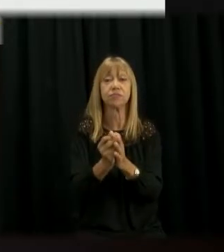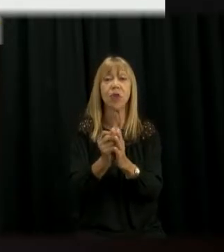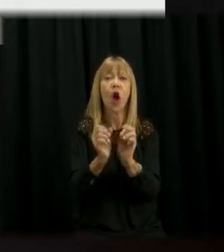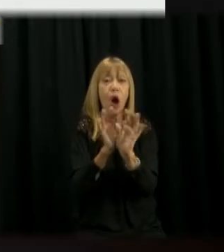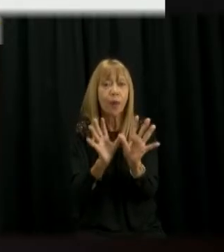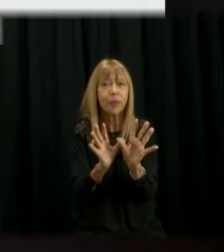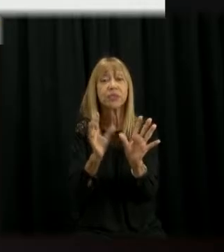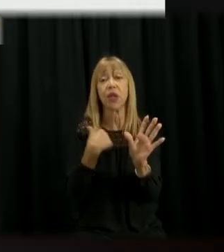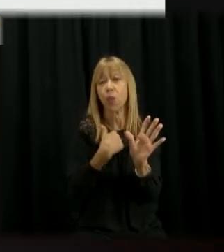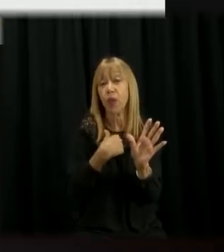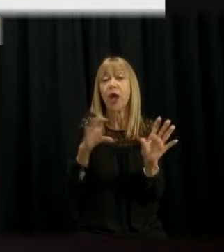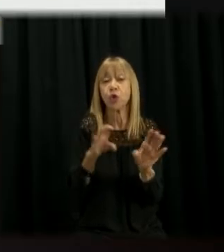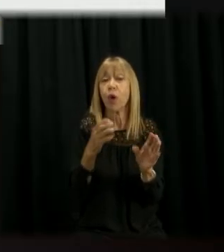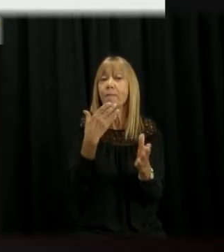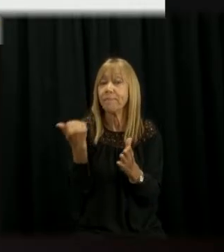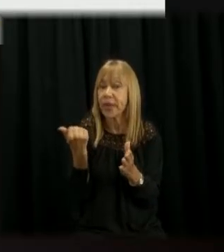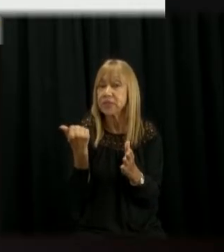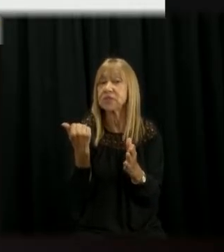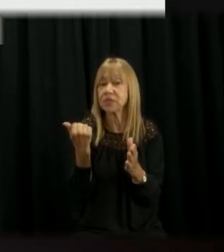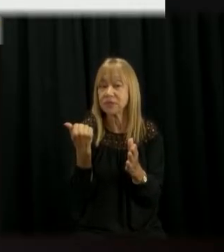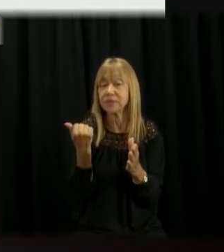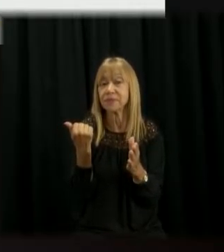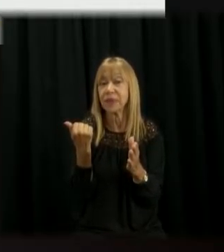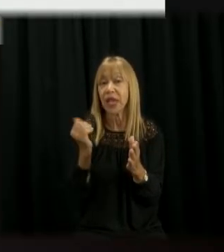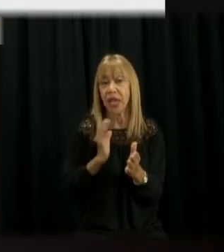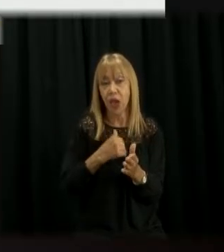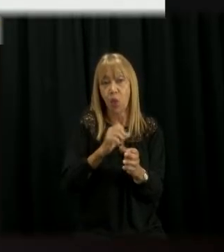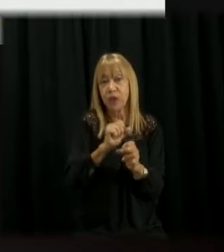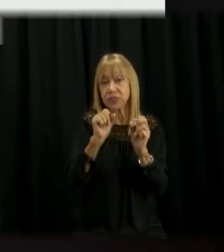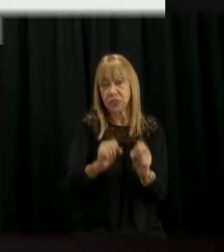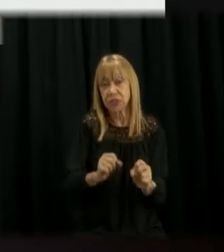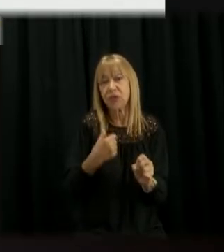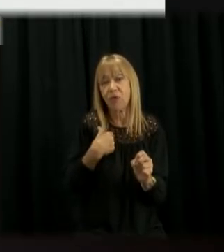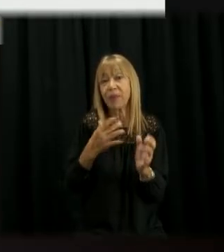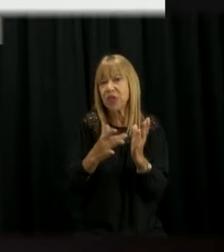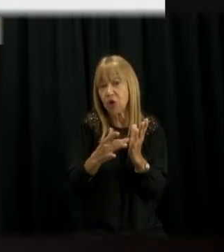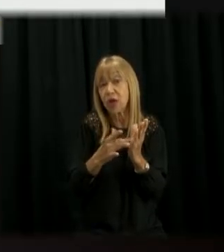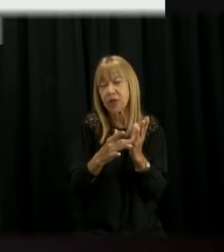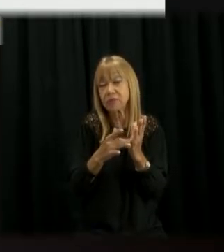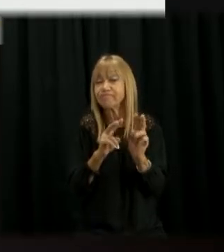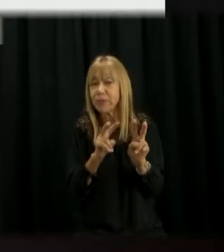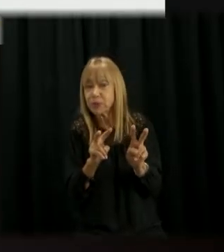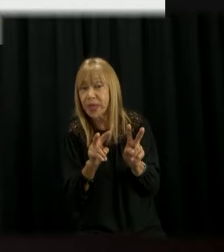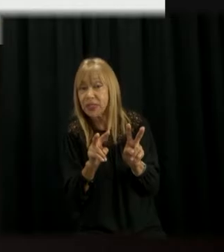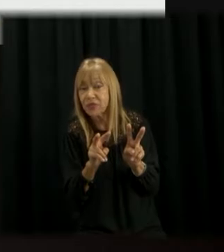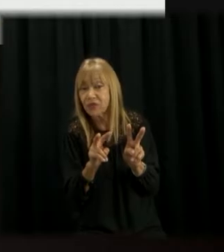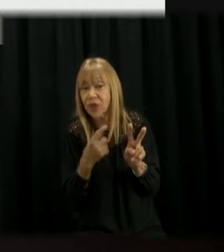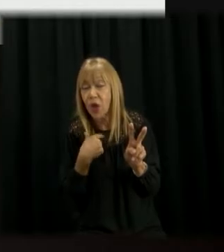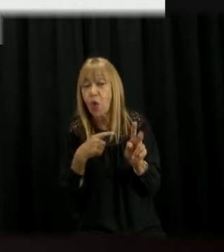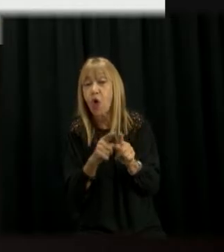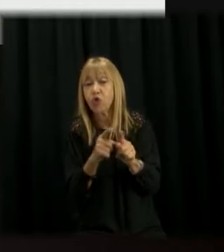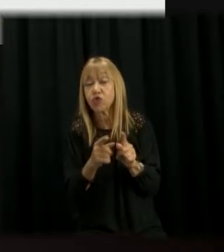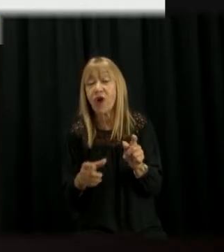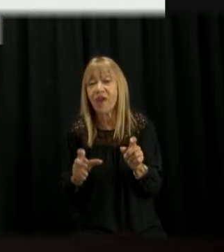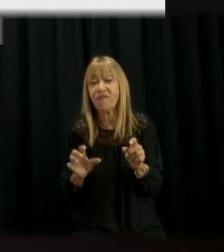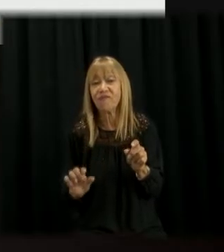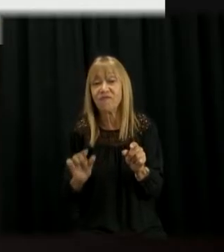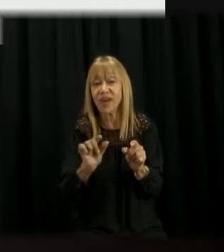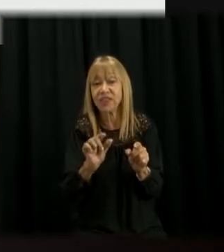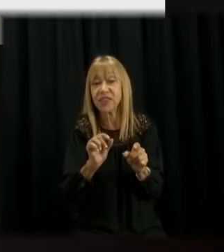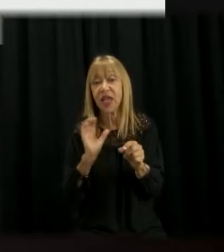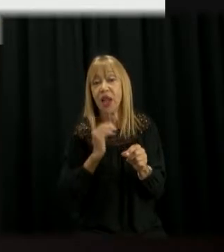para próximos estados financieros. Necesitamos invertir en nuestro sistema desde una perspectiva tecnológica, también invertir